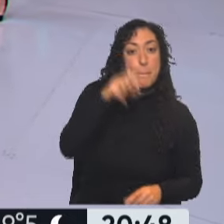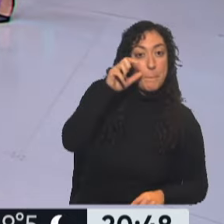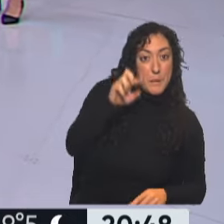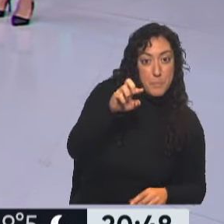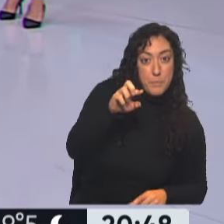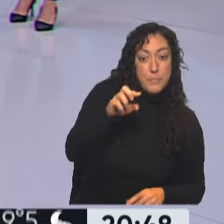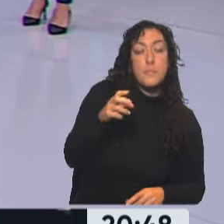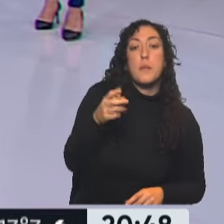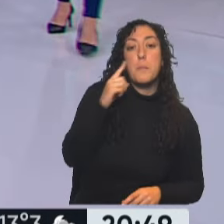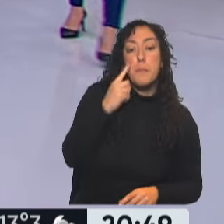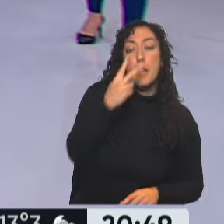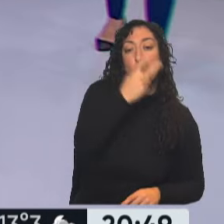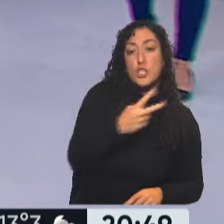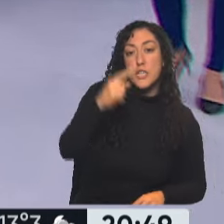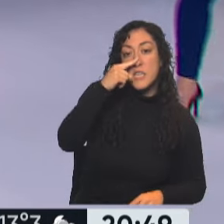para la compra en